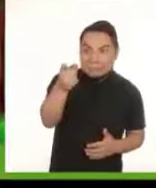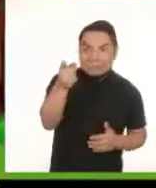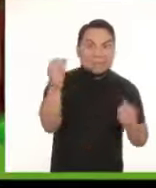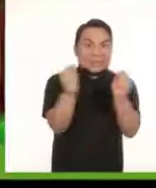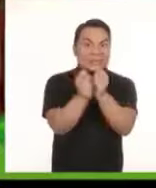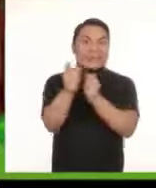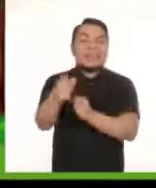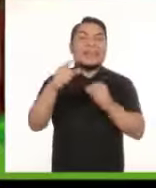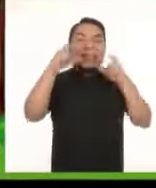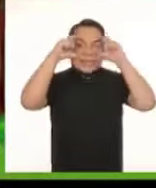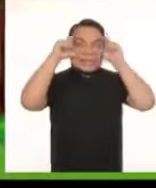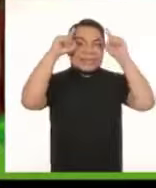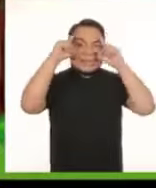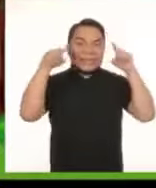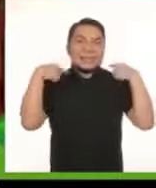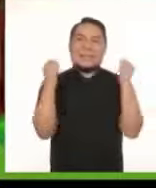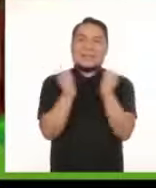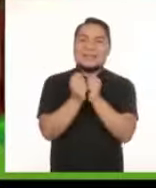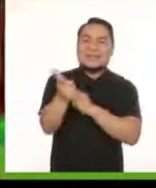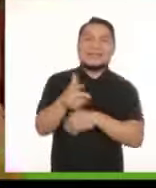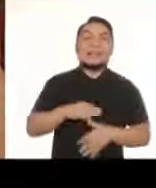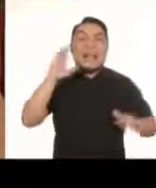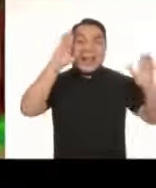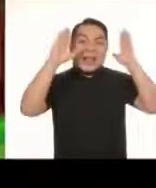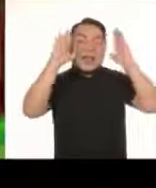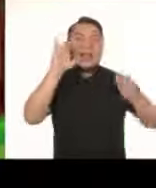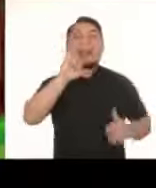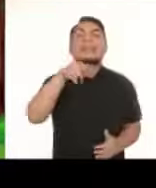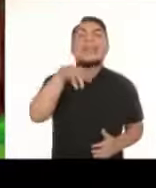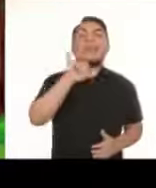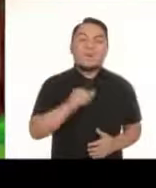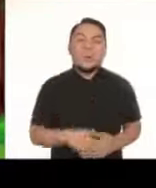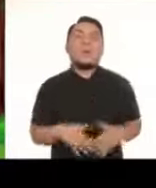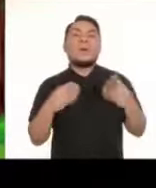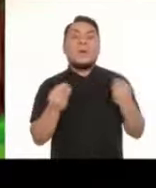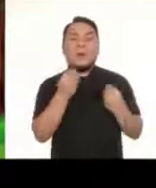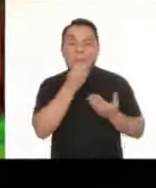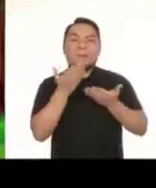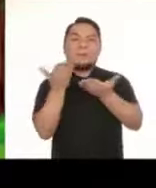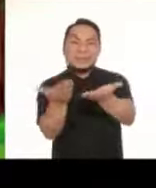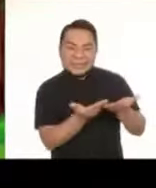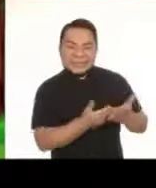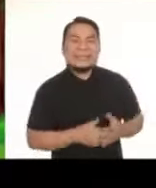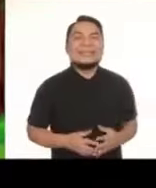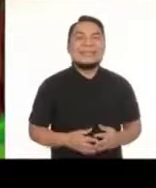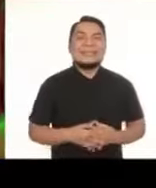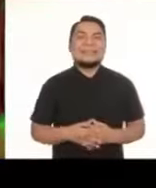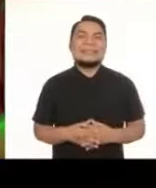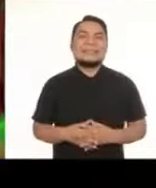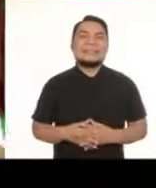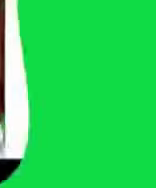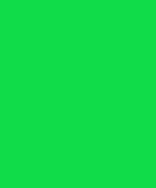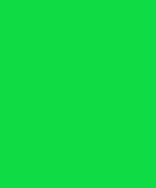Veo que lo acompañan Tita y Tito. ¡Hola Yaku, su magia hampukui!